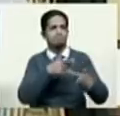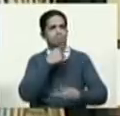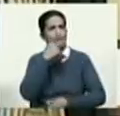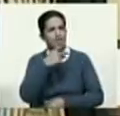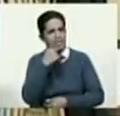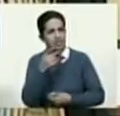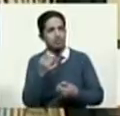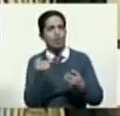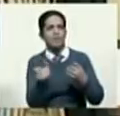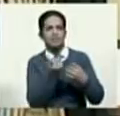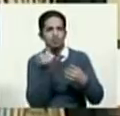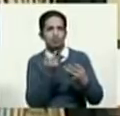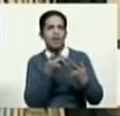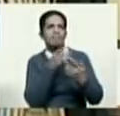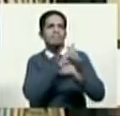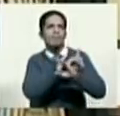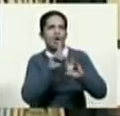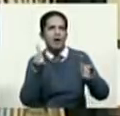institucional, democrático.